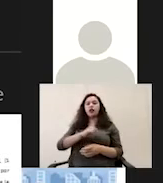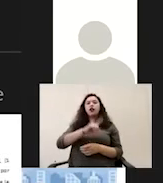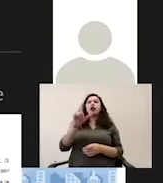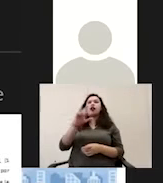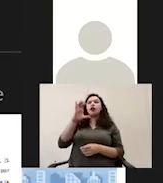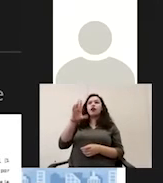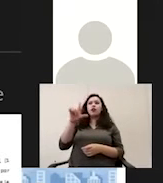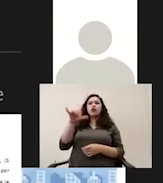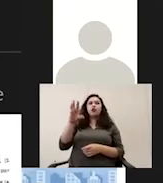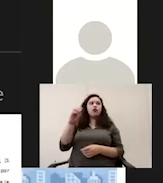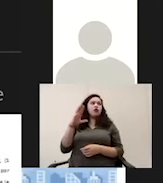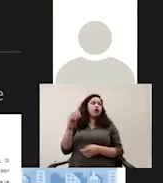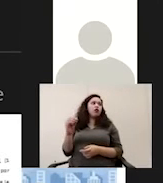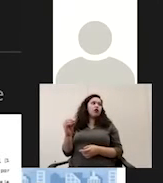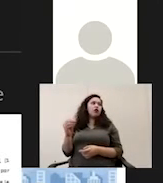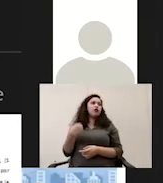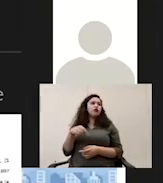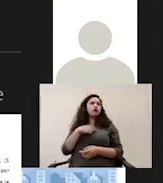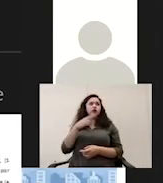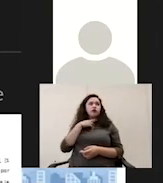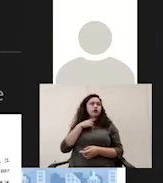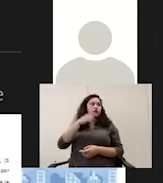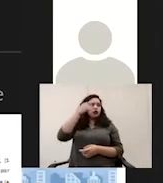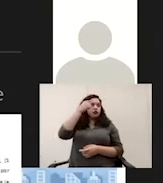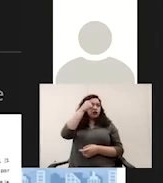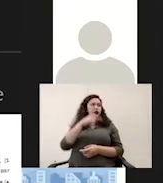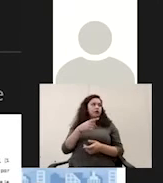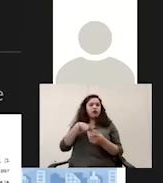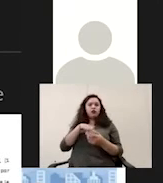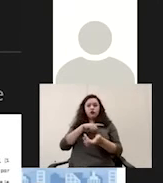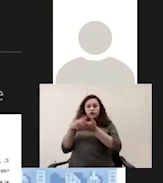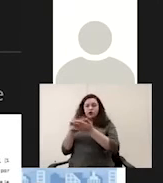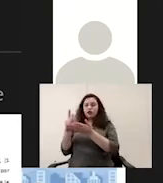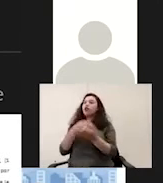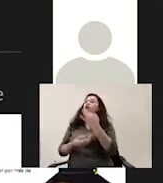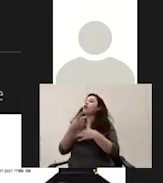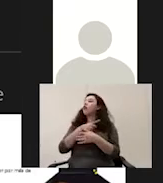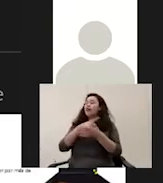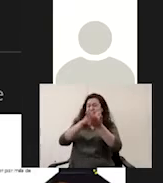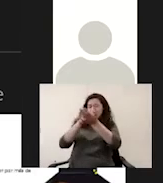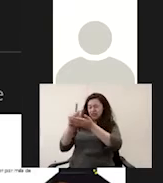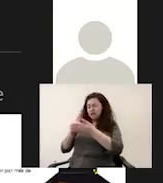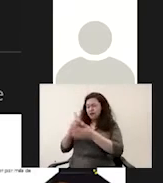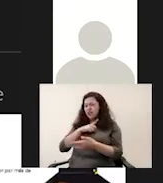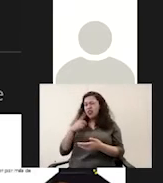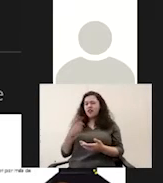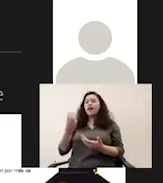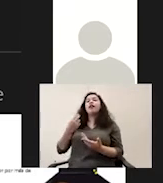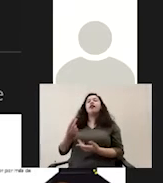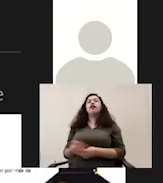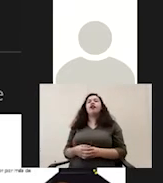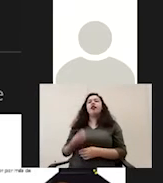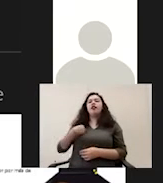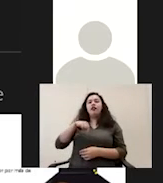o la que vamos a utilizar para desinfectar. Todo tiene que estar limpio. De preferencia, nosotros siempre le